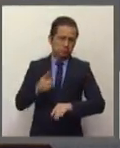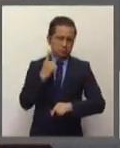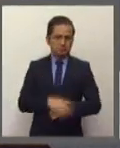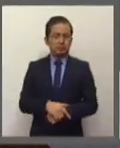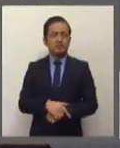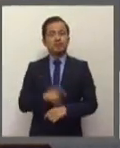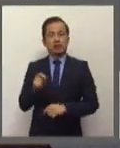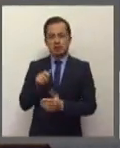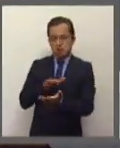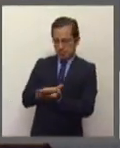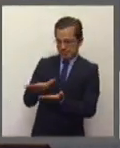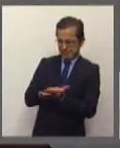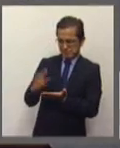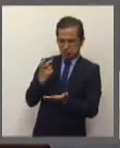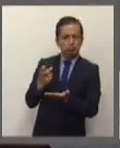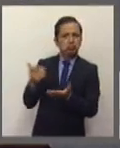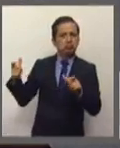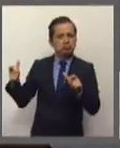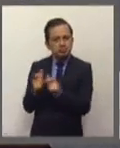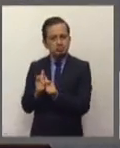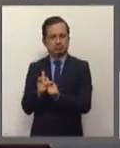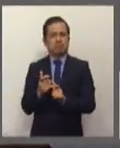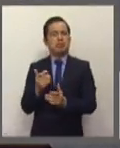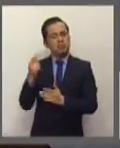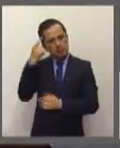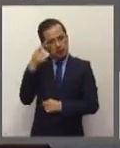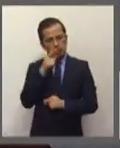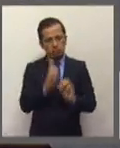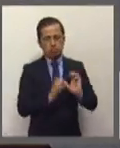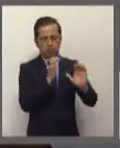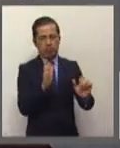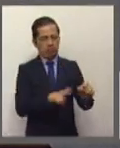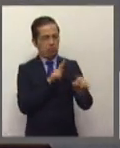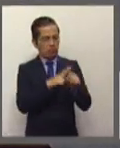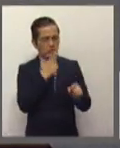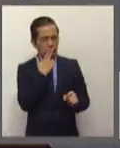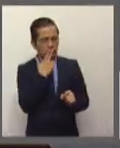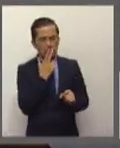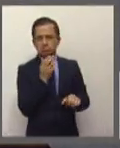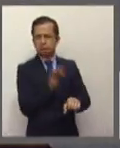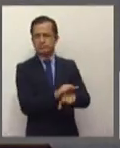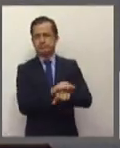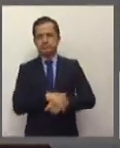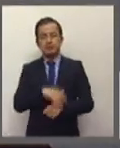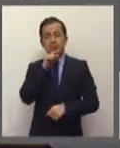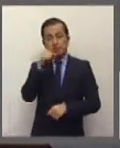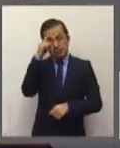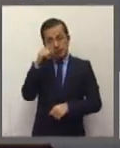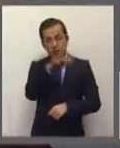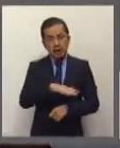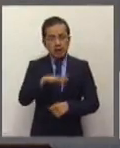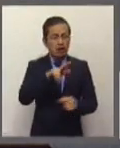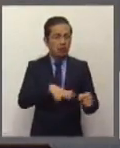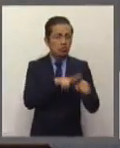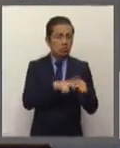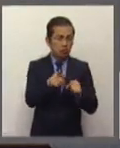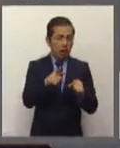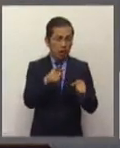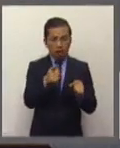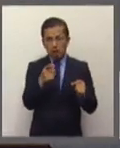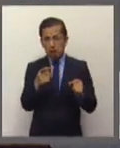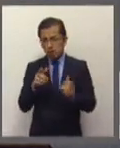impresión redundará en el aprovechamiento sustentable de los recursos naturales y reducirá el impacto ambiental que conlleva la